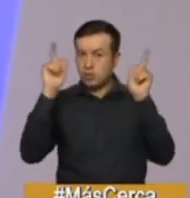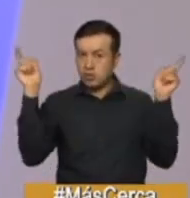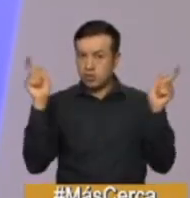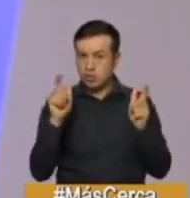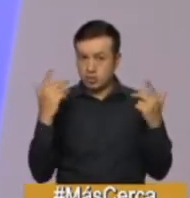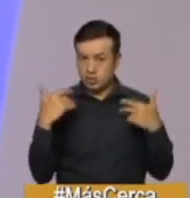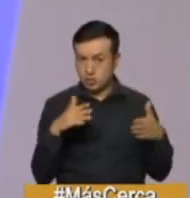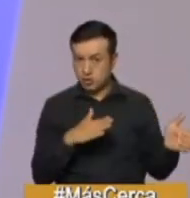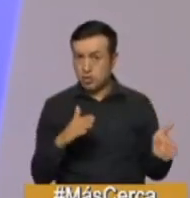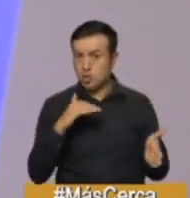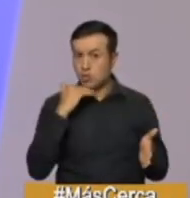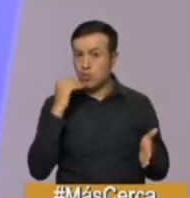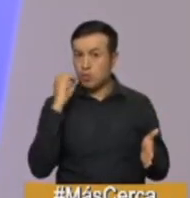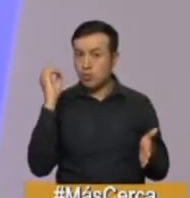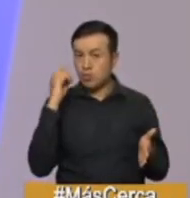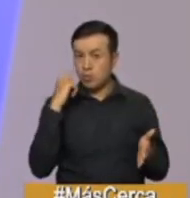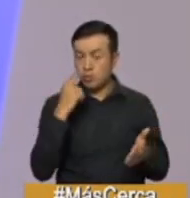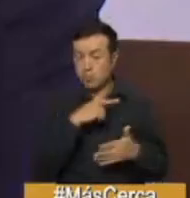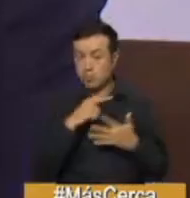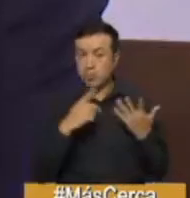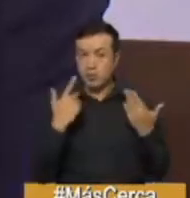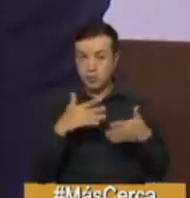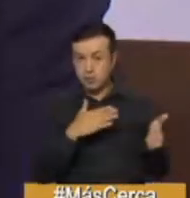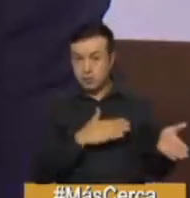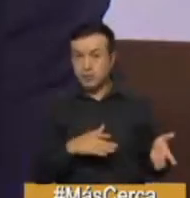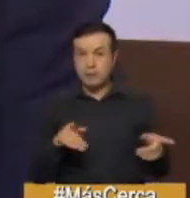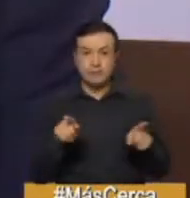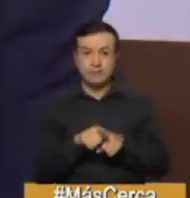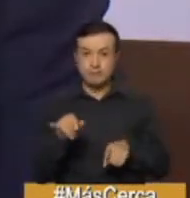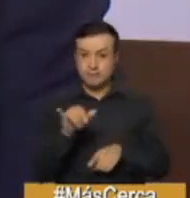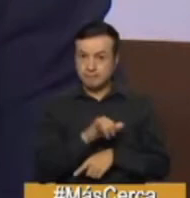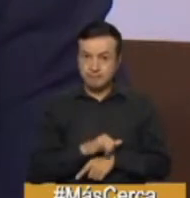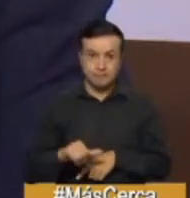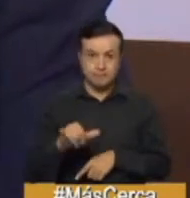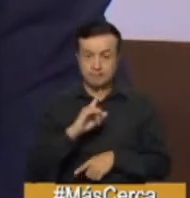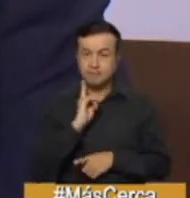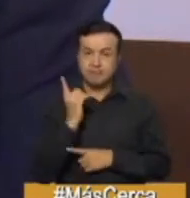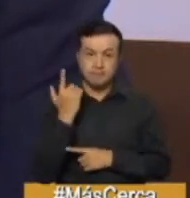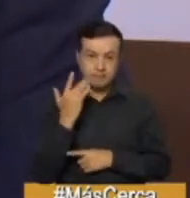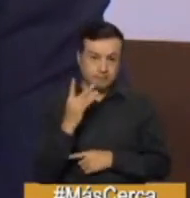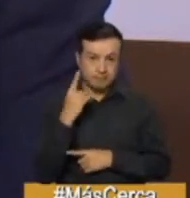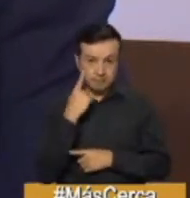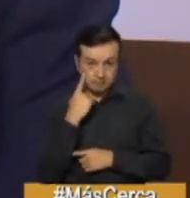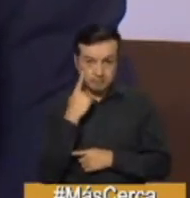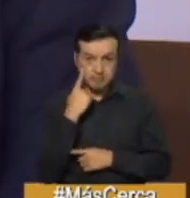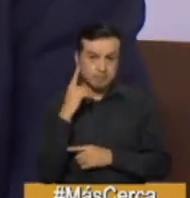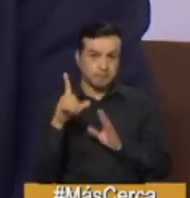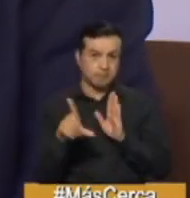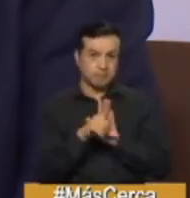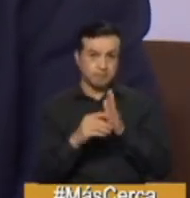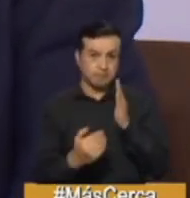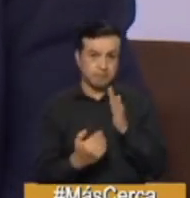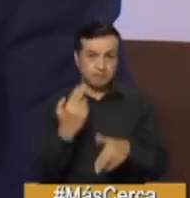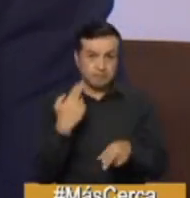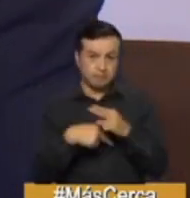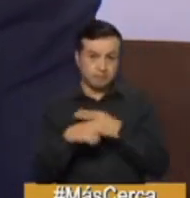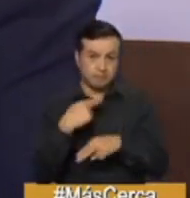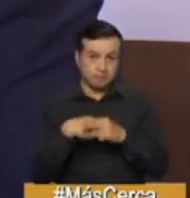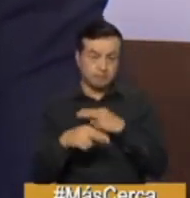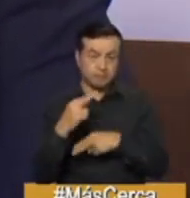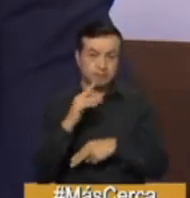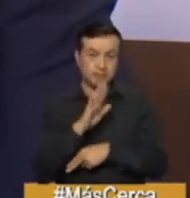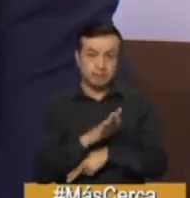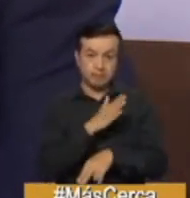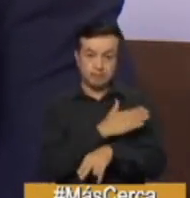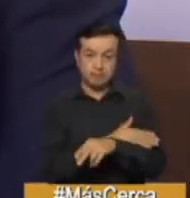establecidas hay algún acuerdo actualmente sigue siendo la misma las mismas condiciones y atrae la ley de emprendimiento que se aprob en días antes de la asamblea